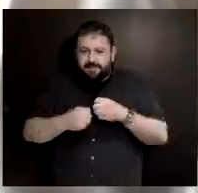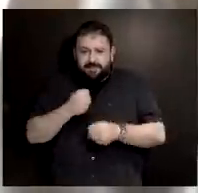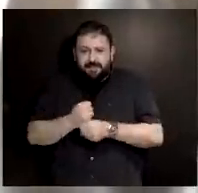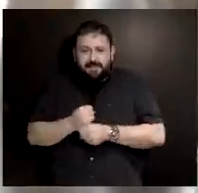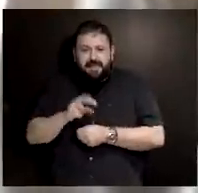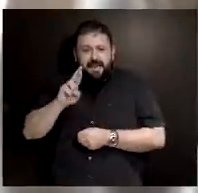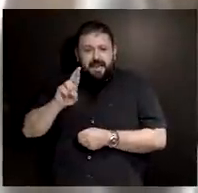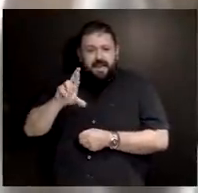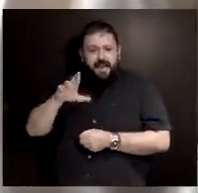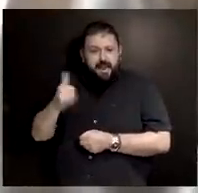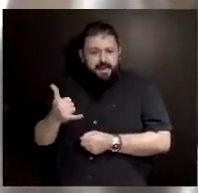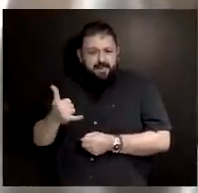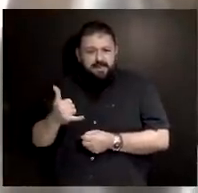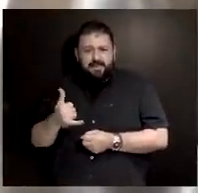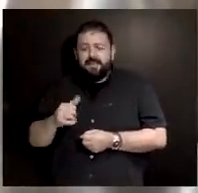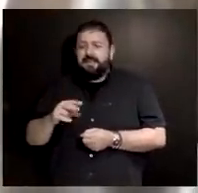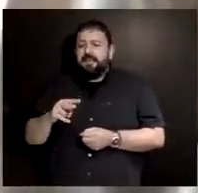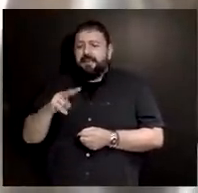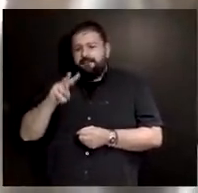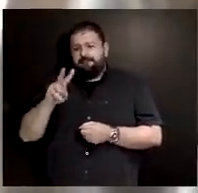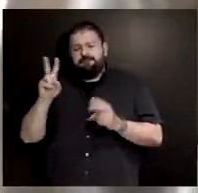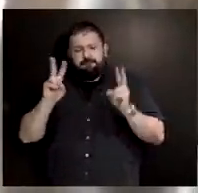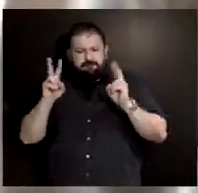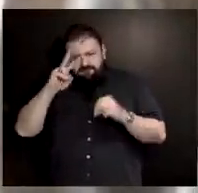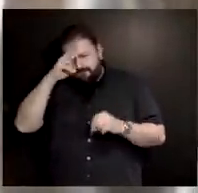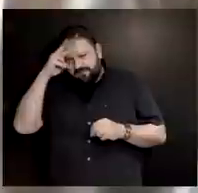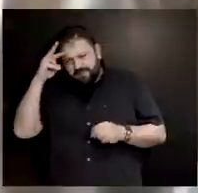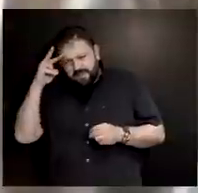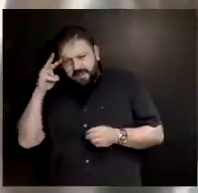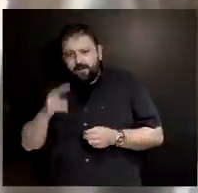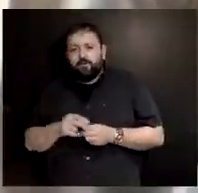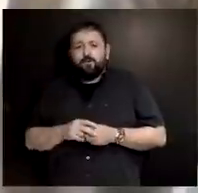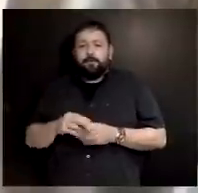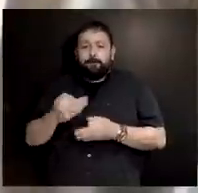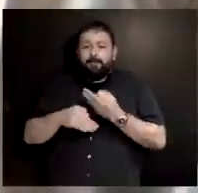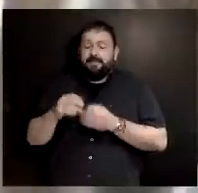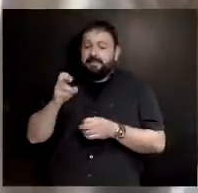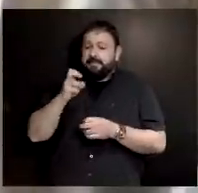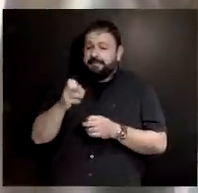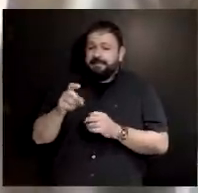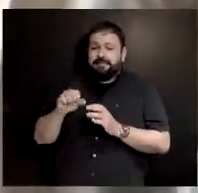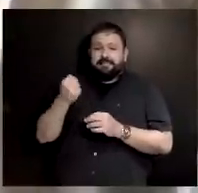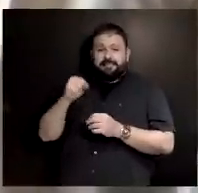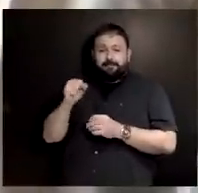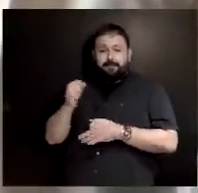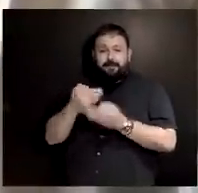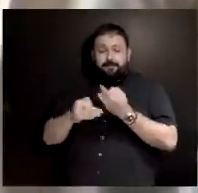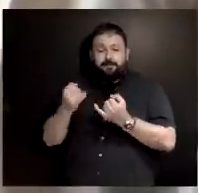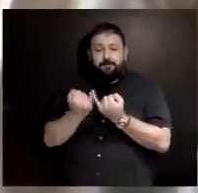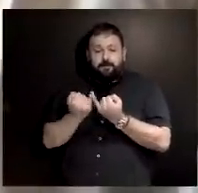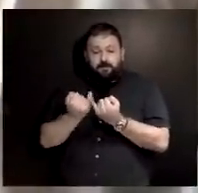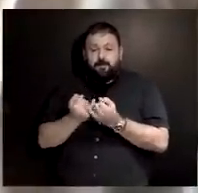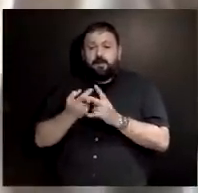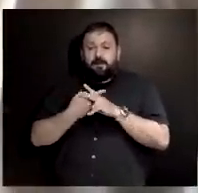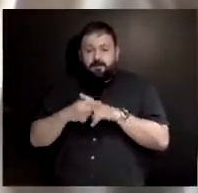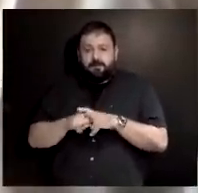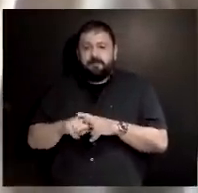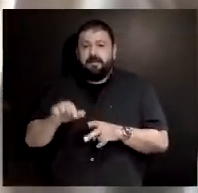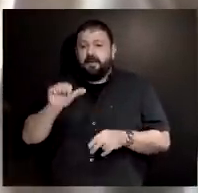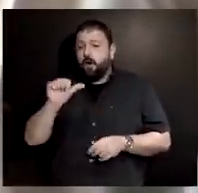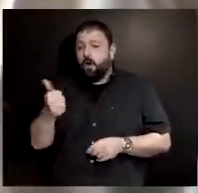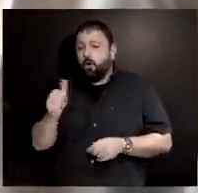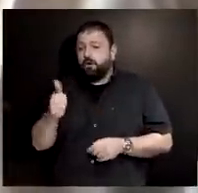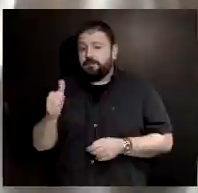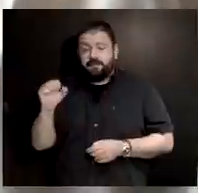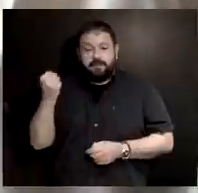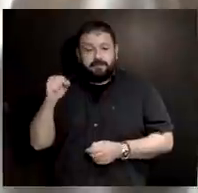verano en septiembre, justamente nuestra fecha memorable de la fundación de la empresa, que es el 11 de